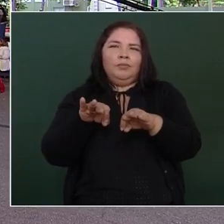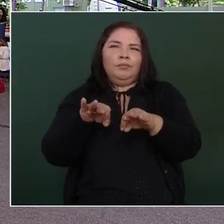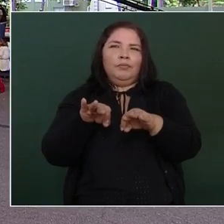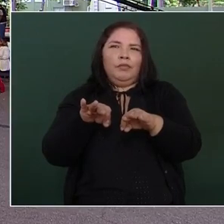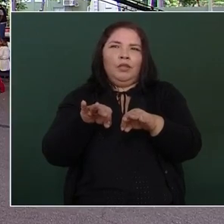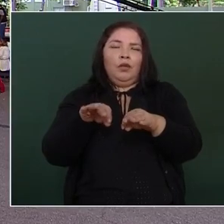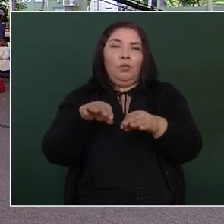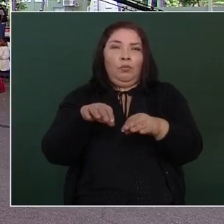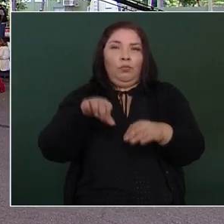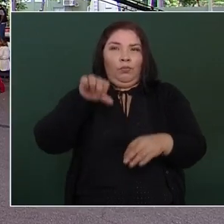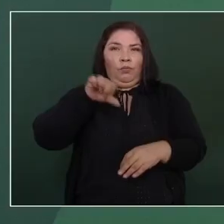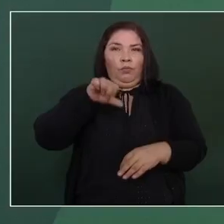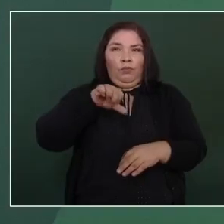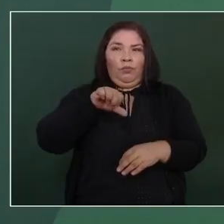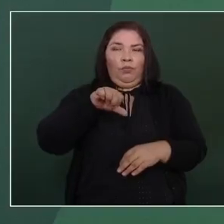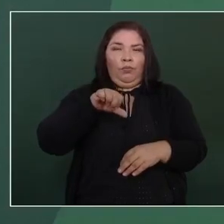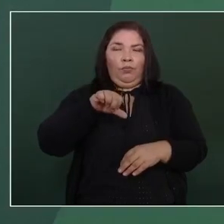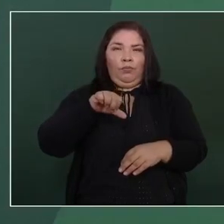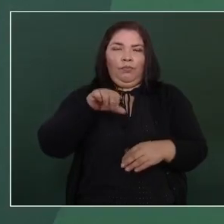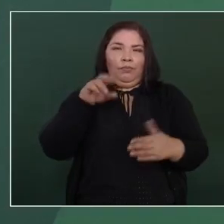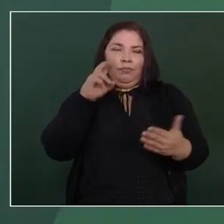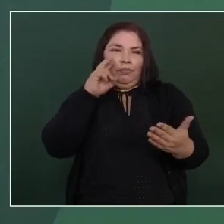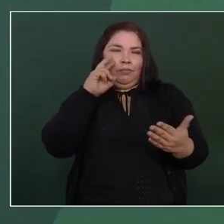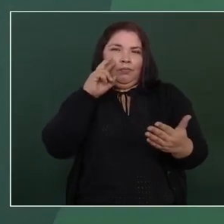Hoy veía yo una